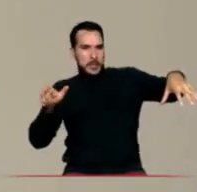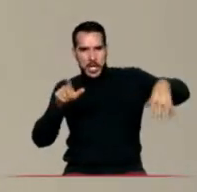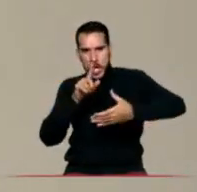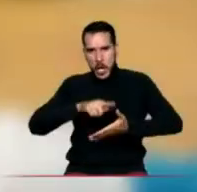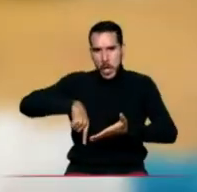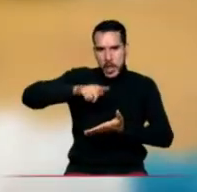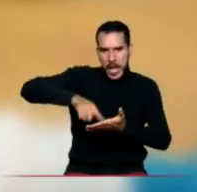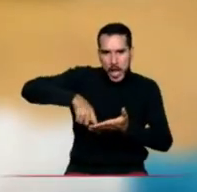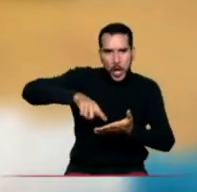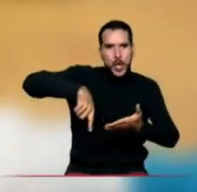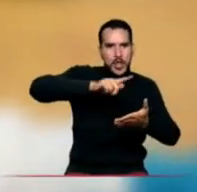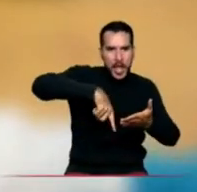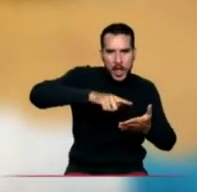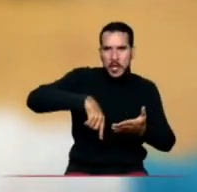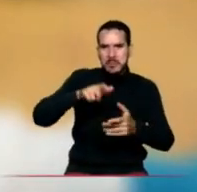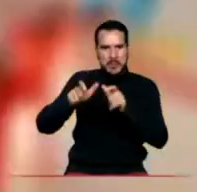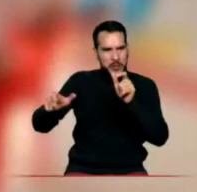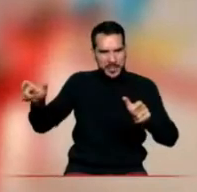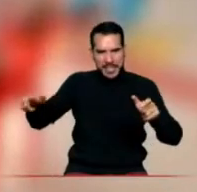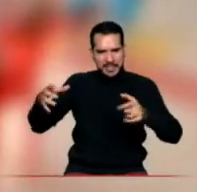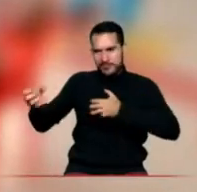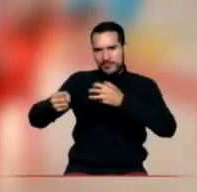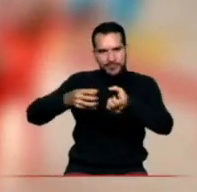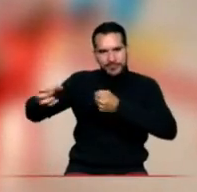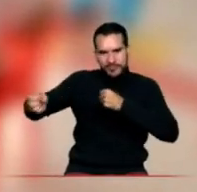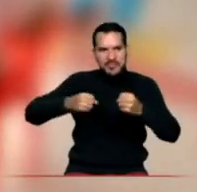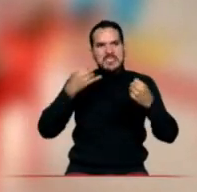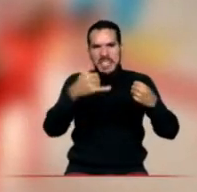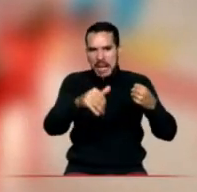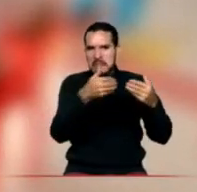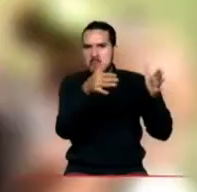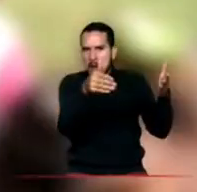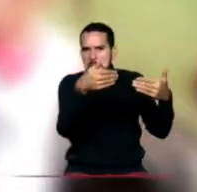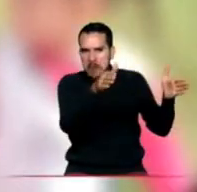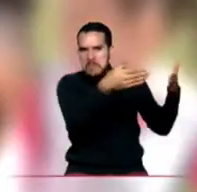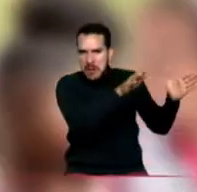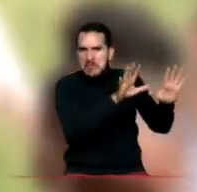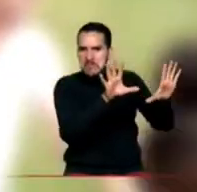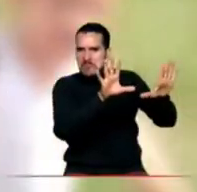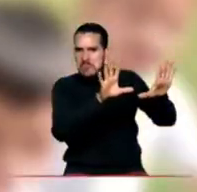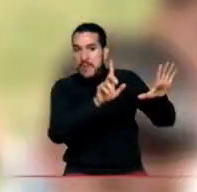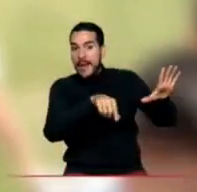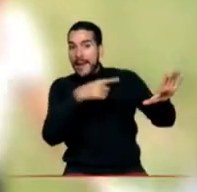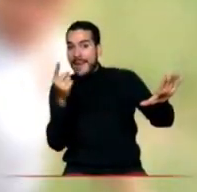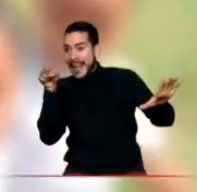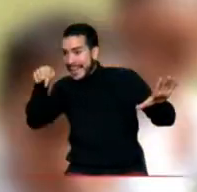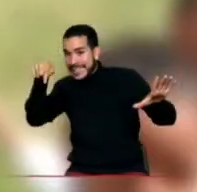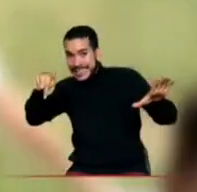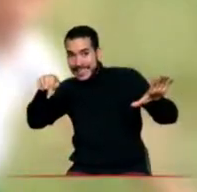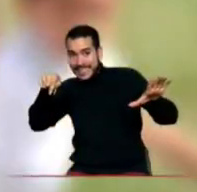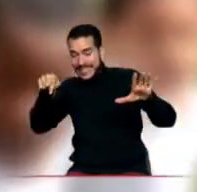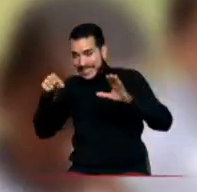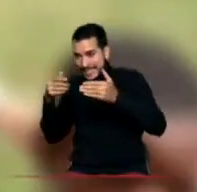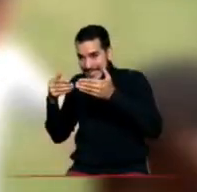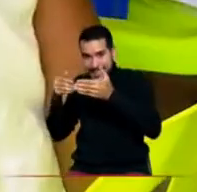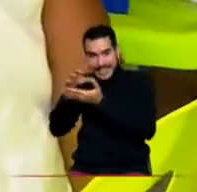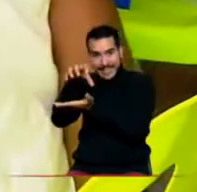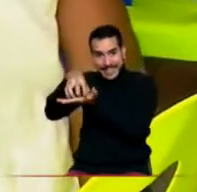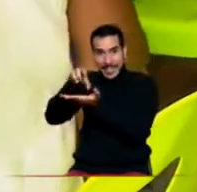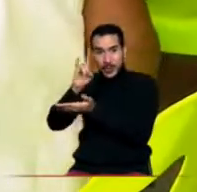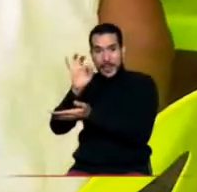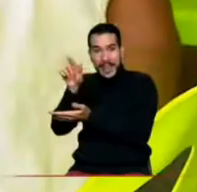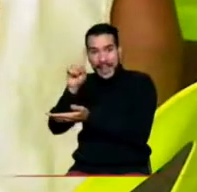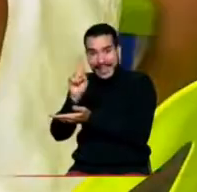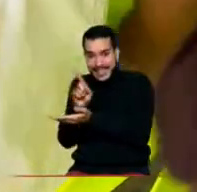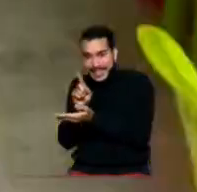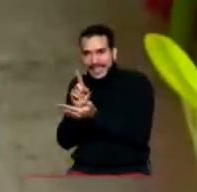agentes educativos, administrativos y demás, esas ya están funcionando, pero esta de aquí del Nuevo Latir, así como la de Calidad y